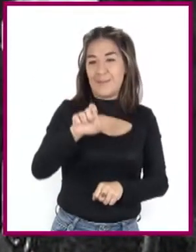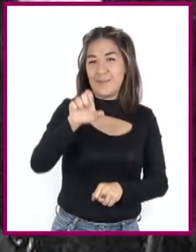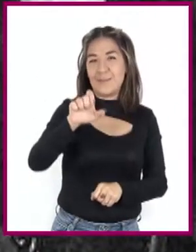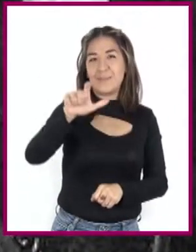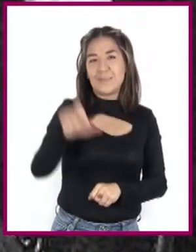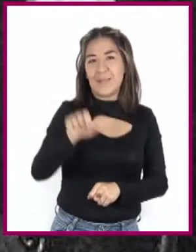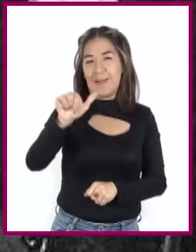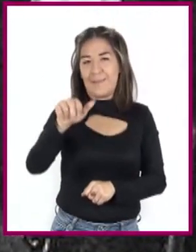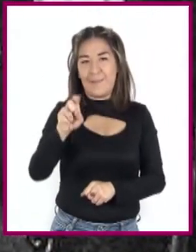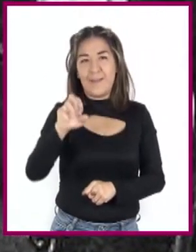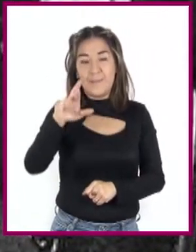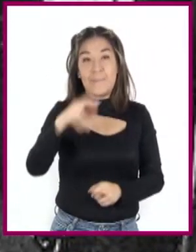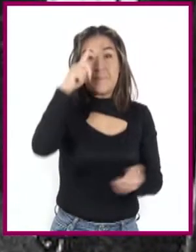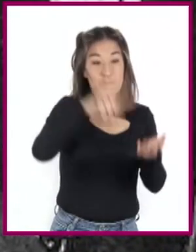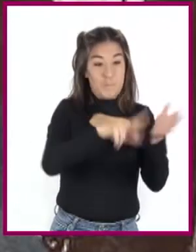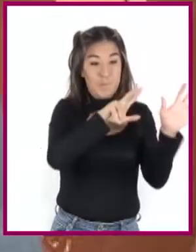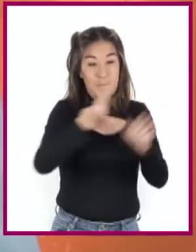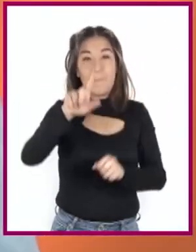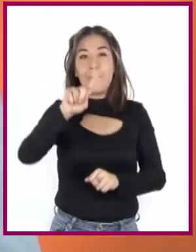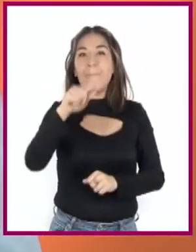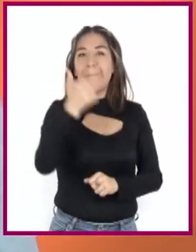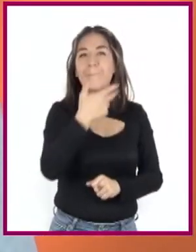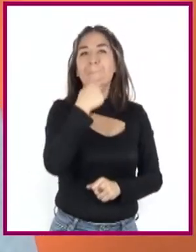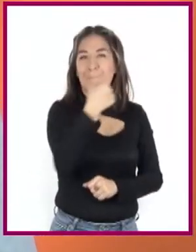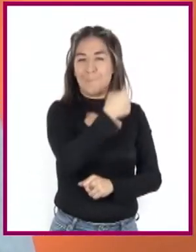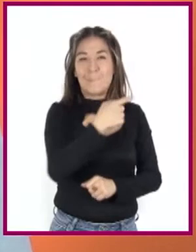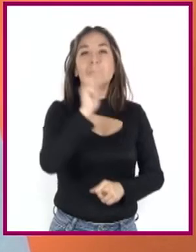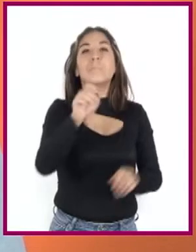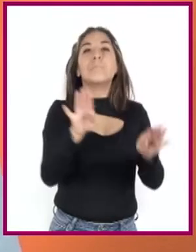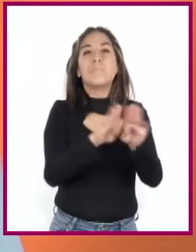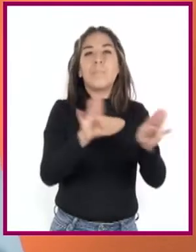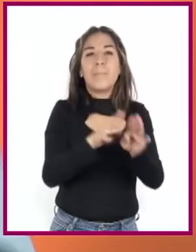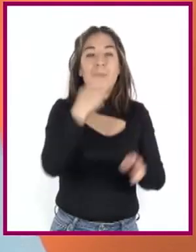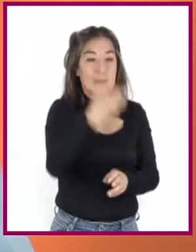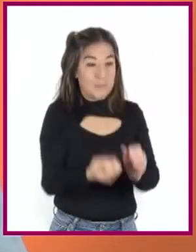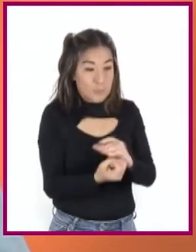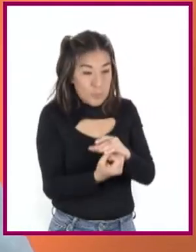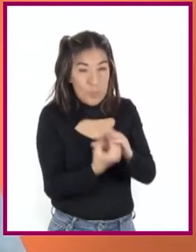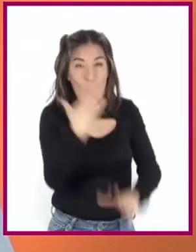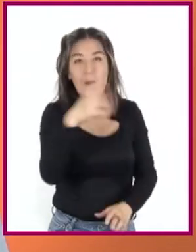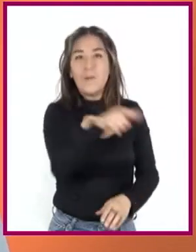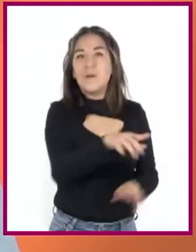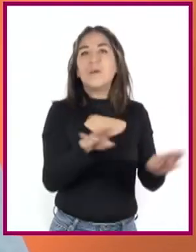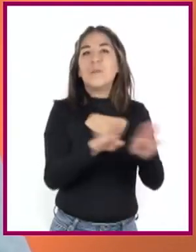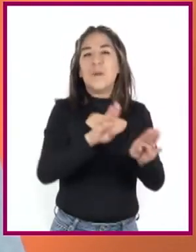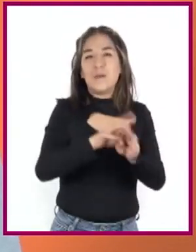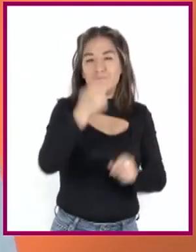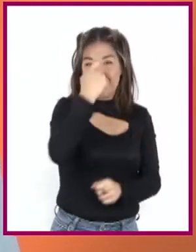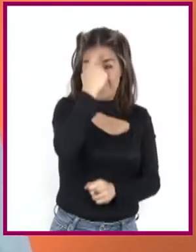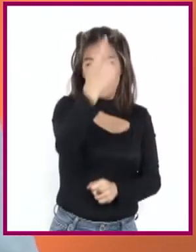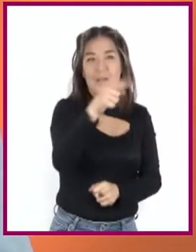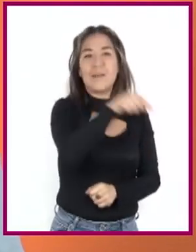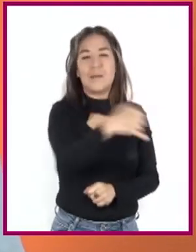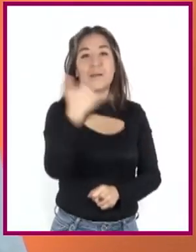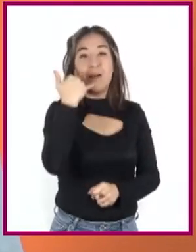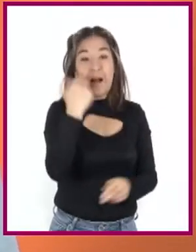Bell en 1876, con la que obtuvo la explotación en exclusiva del invento